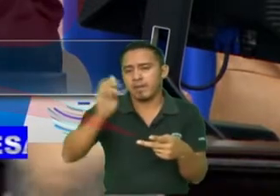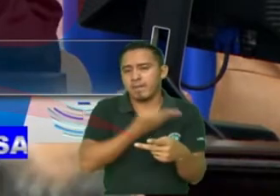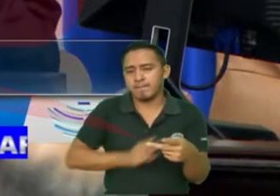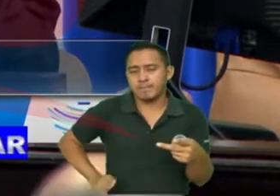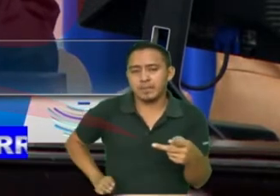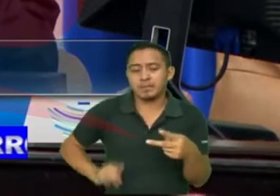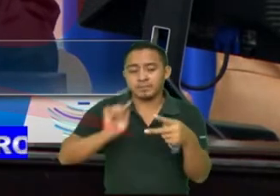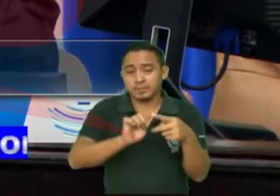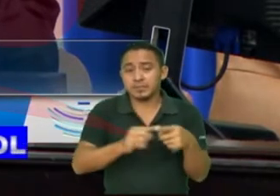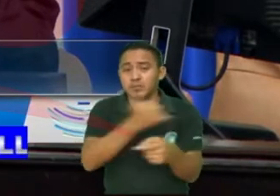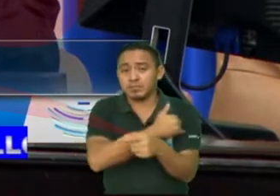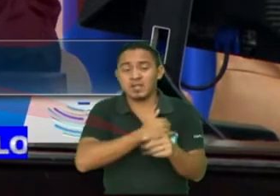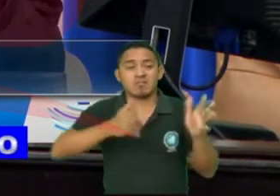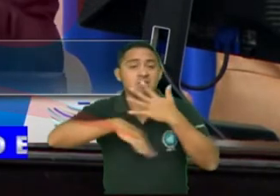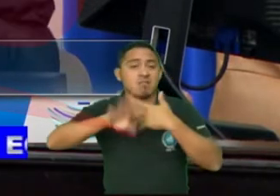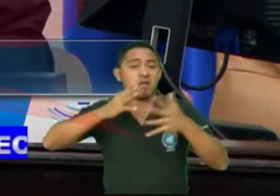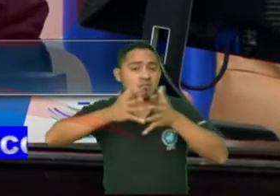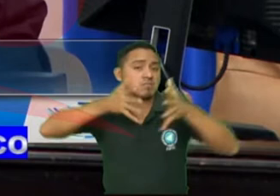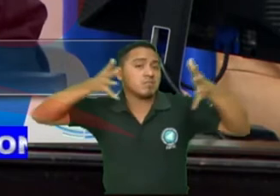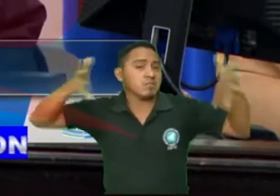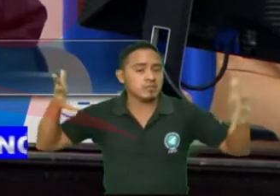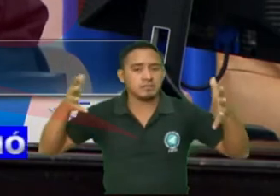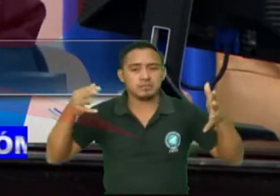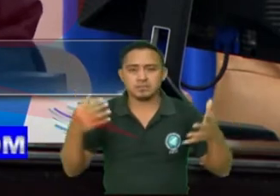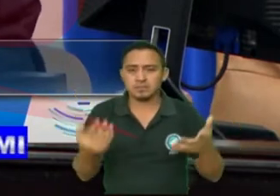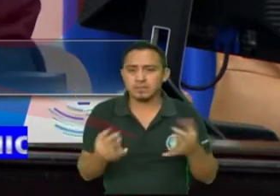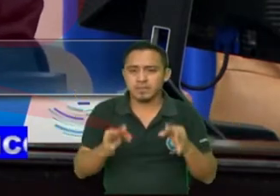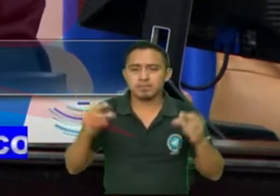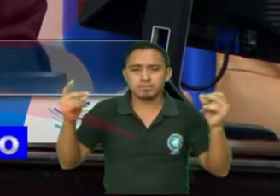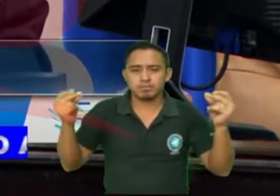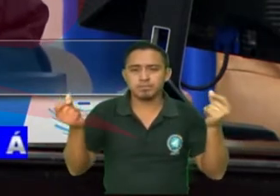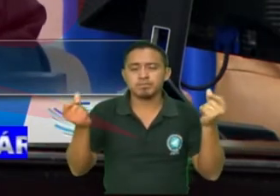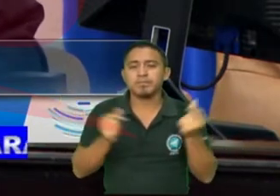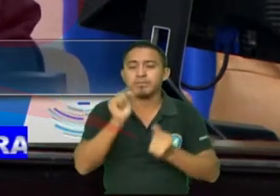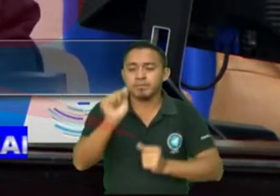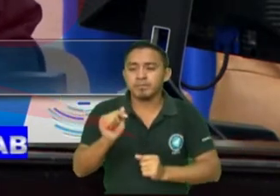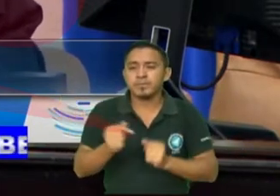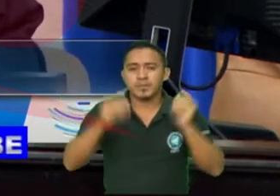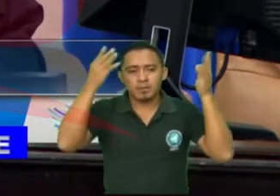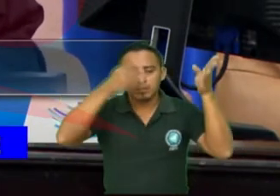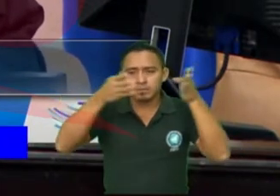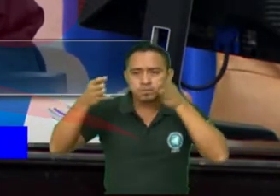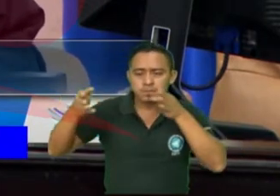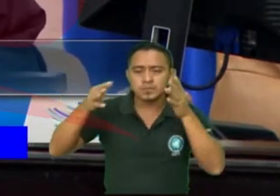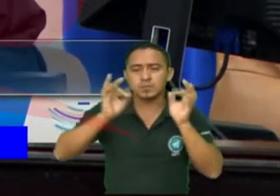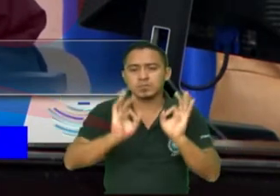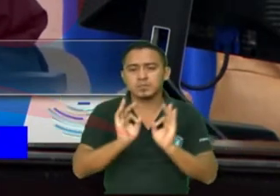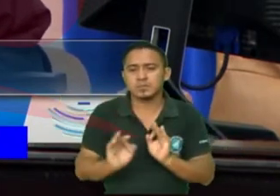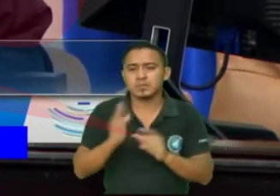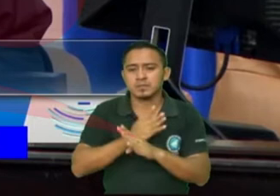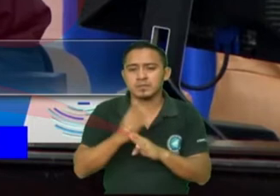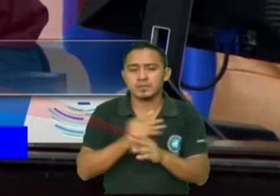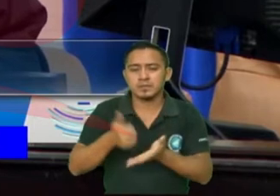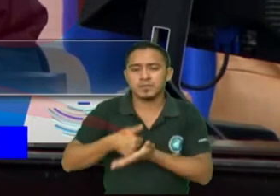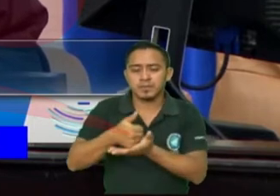hospital departamental garantizando la eficacia y eficiencia de la gerencia hospitalaria a través de la